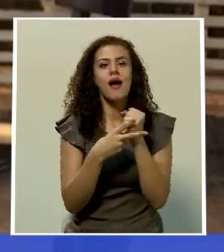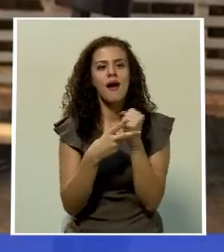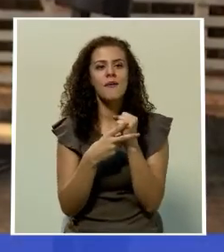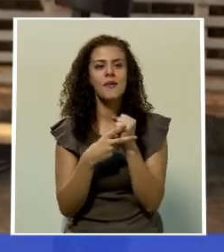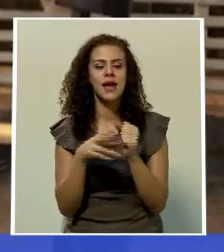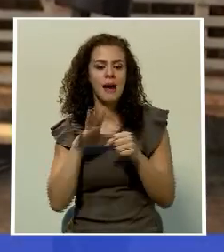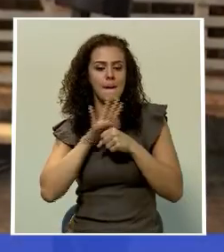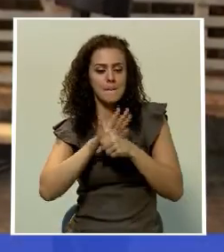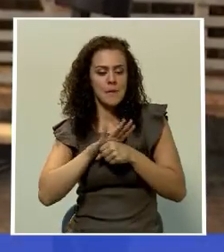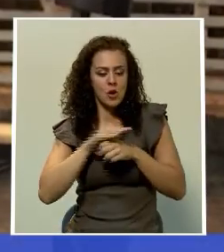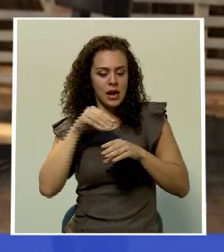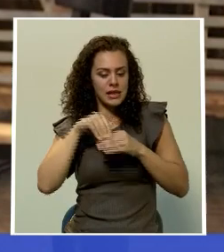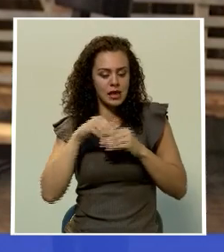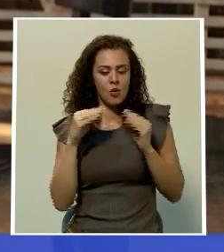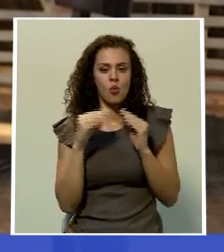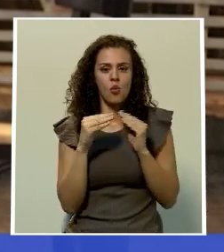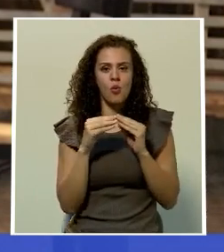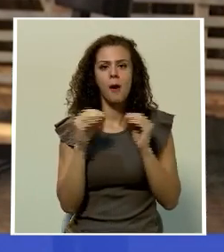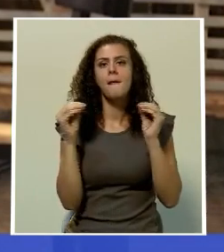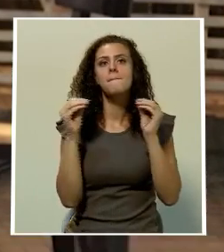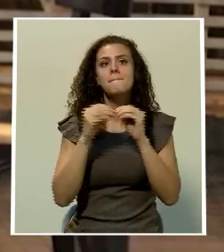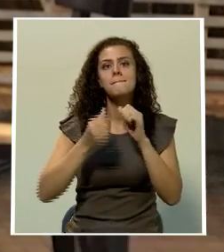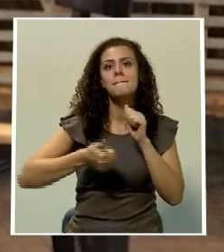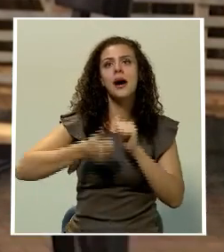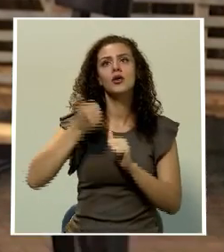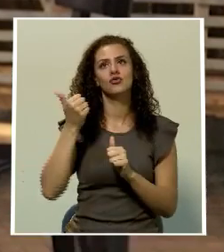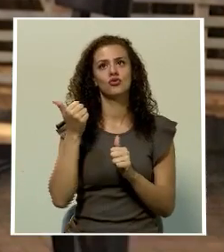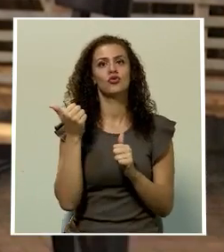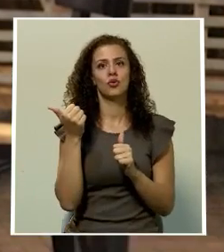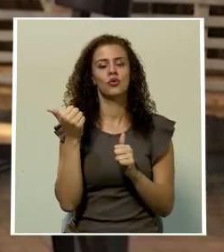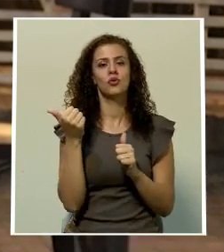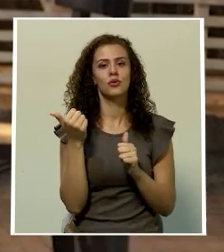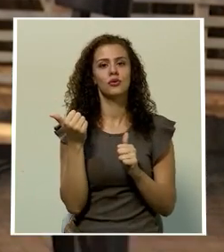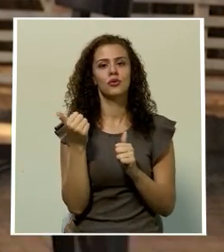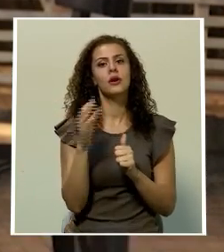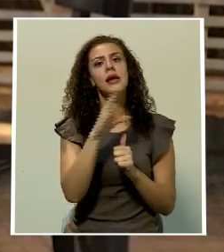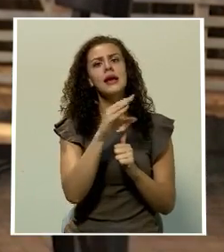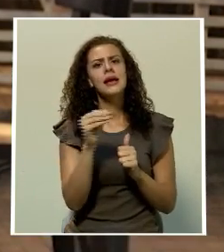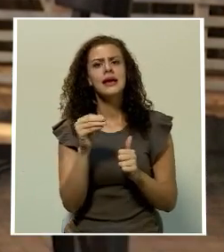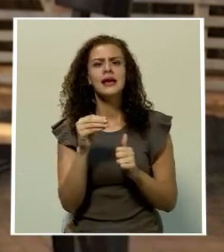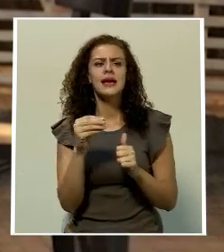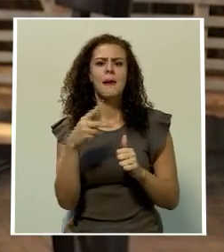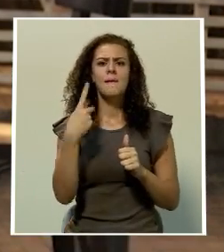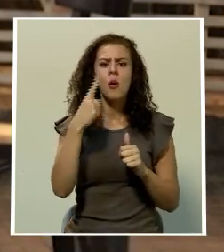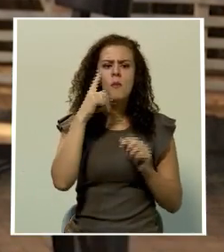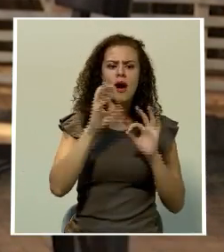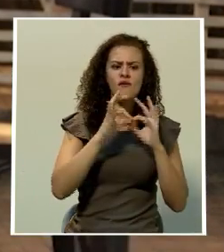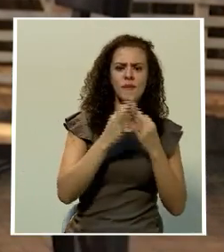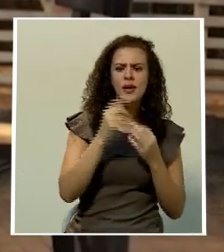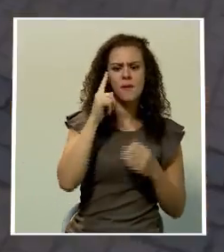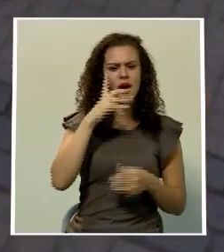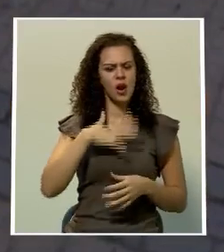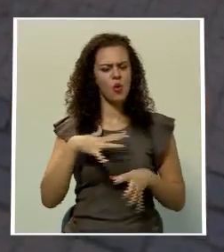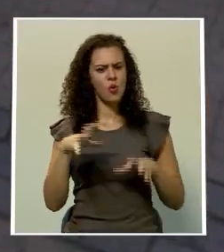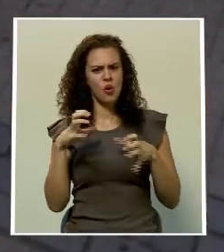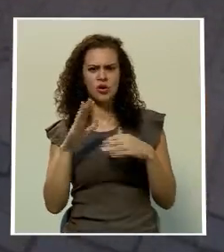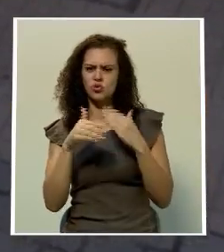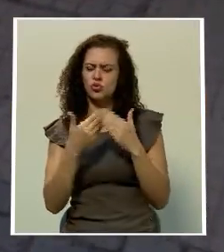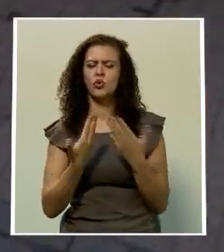las presiones dentro del hogar sean un poco mayor y es nocivo para la familia, para uno, para